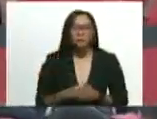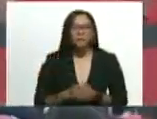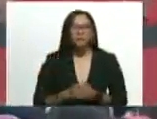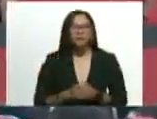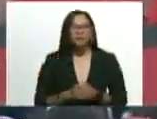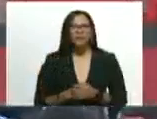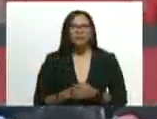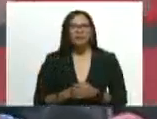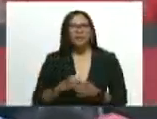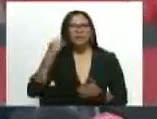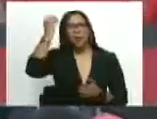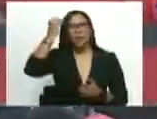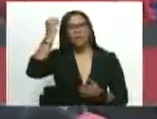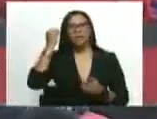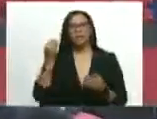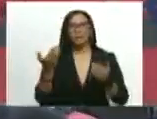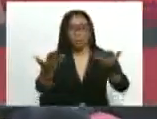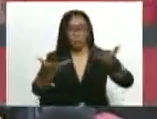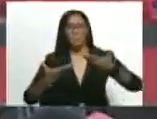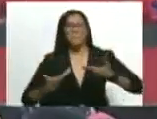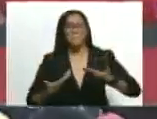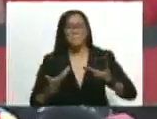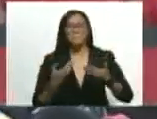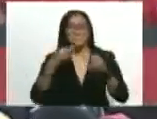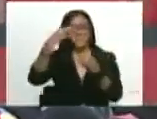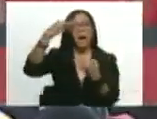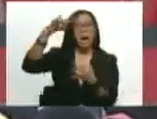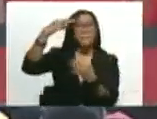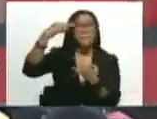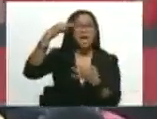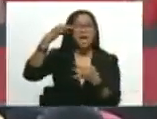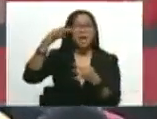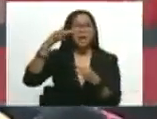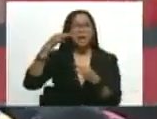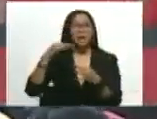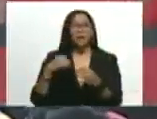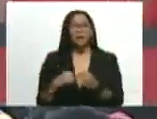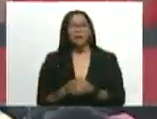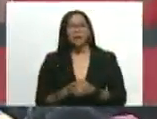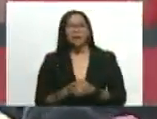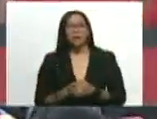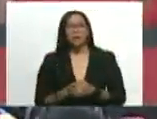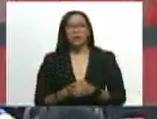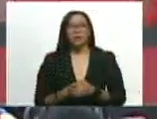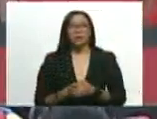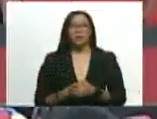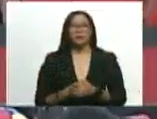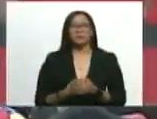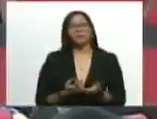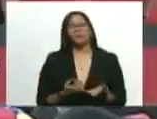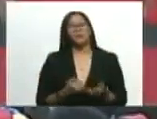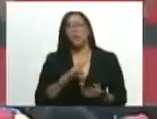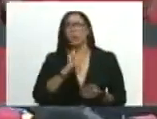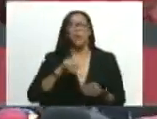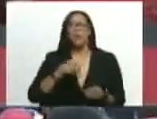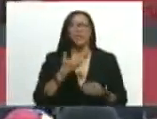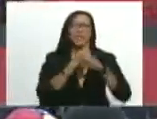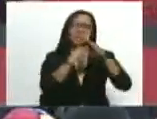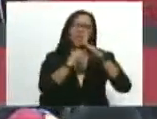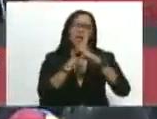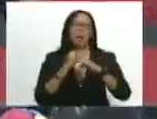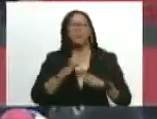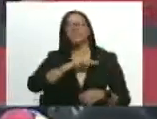se les ocurrió mandarnos un papel diciendo no puedes inhabilitar a tal porque ese es nuestra no puedes inhabilitar A cuál